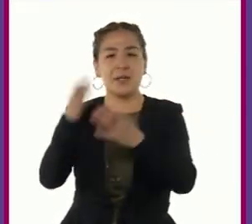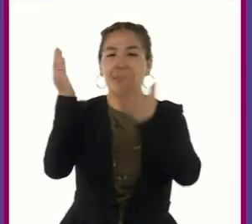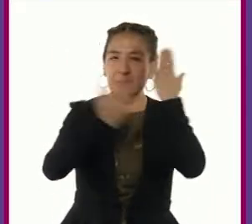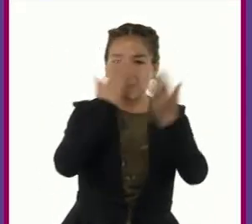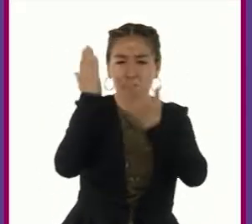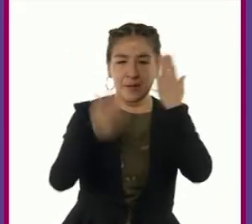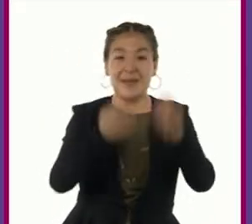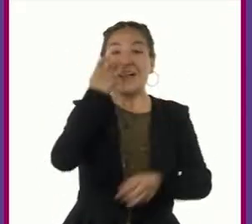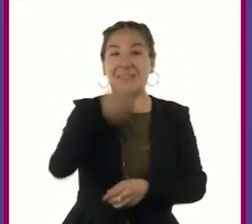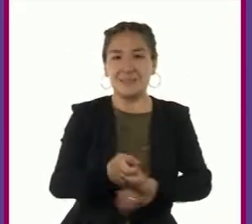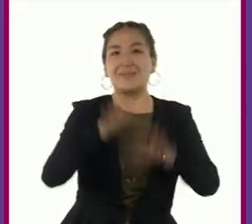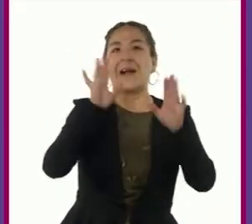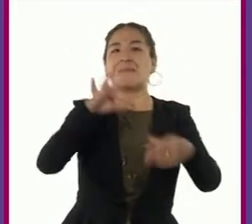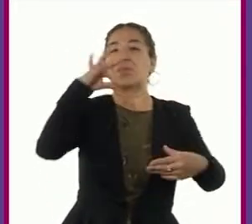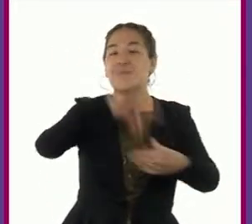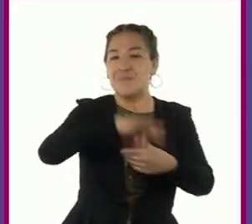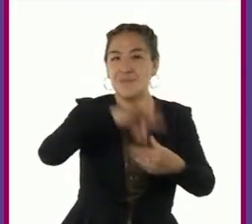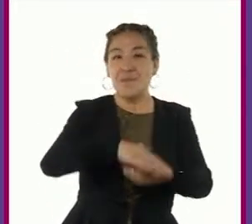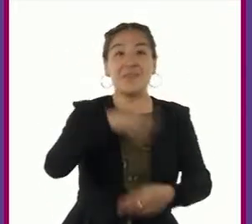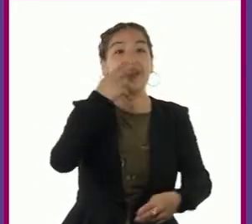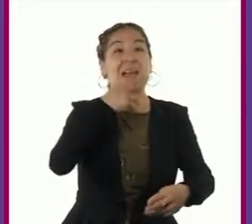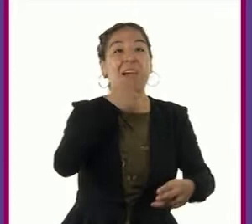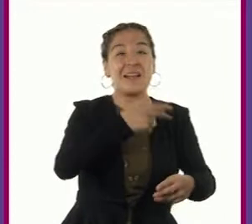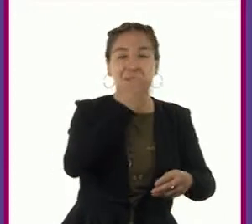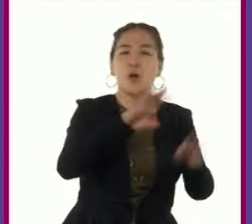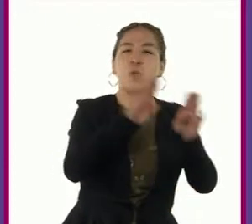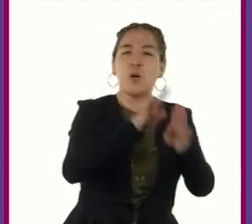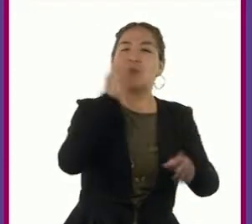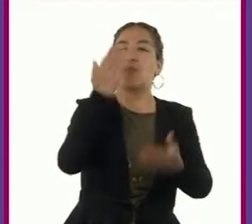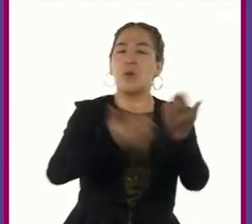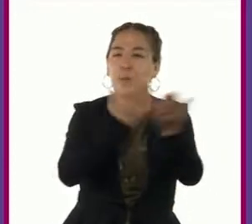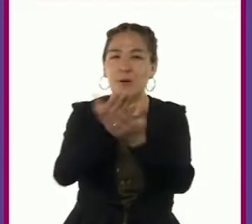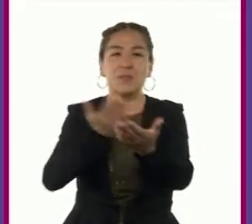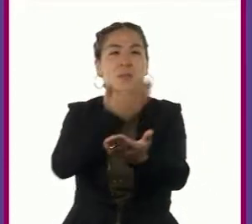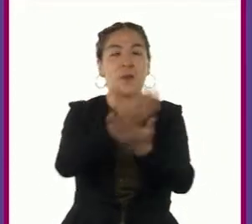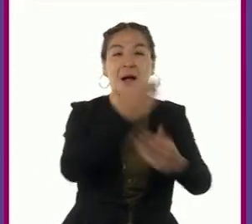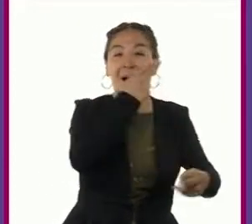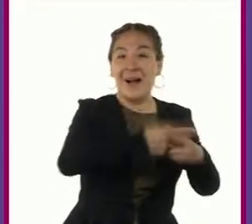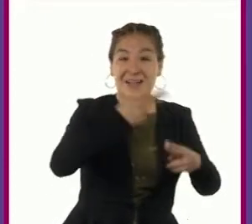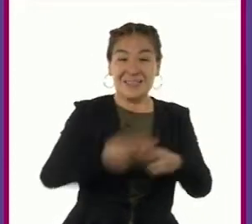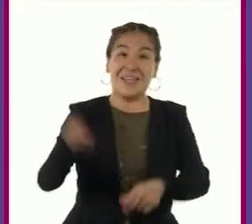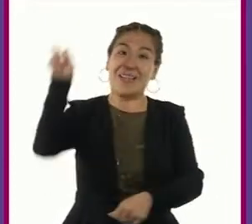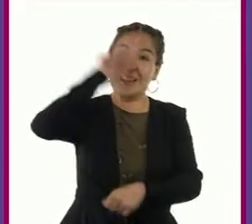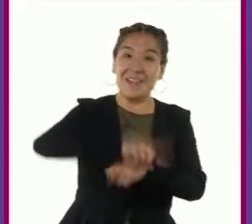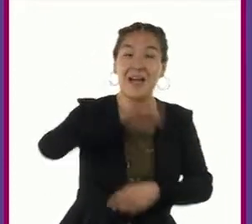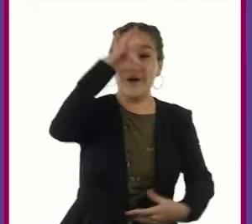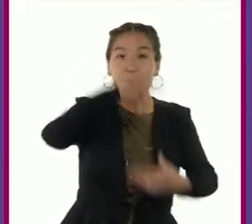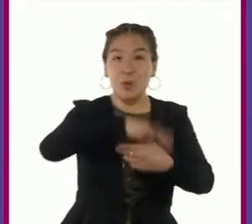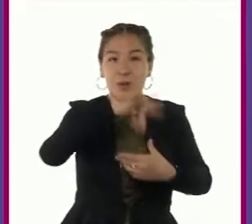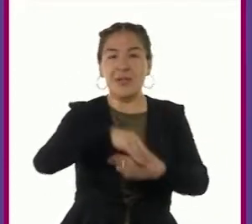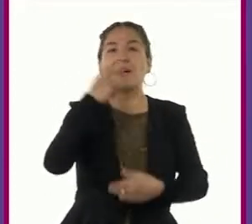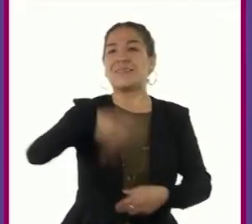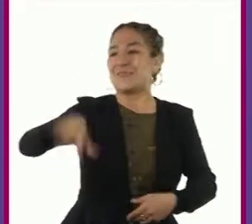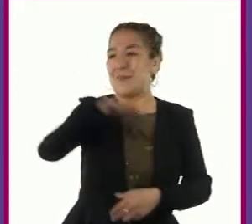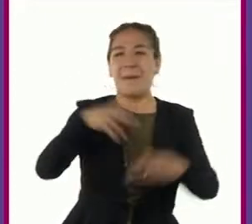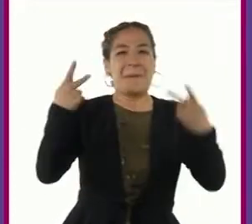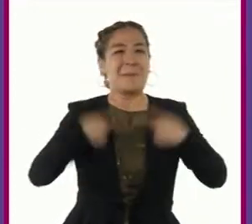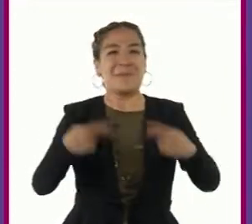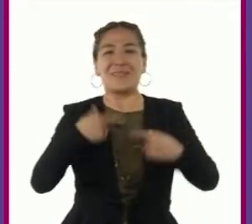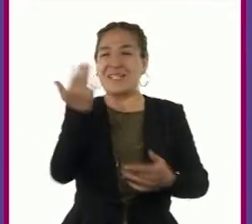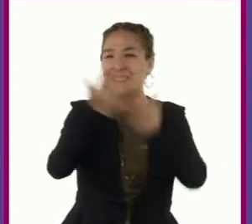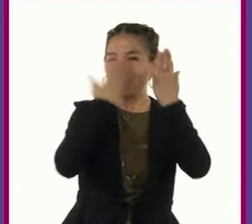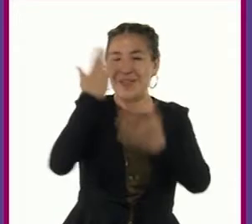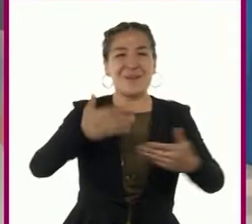transcurrió nuestra campaña hasta el día de las elecciones y toda la comunidad estaba emocionada por ejercer el voto como